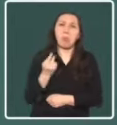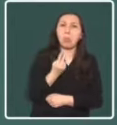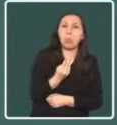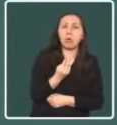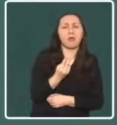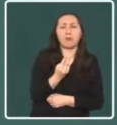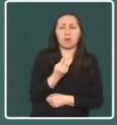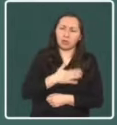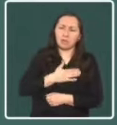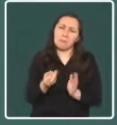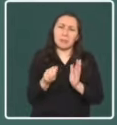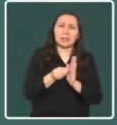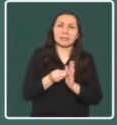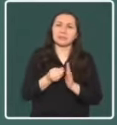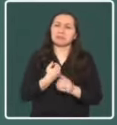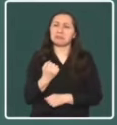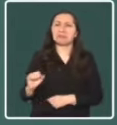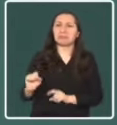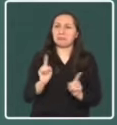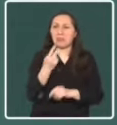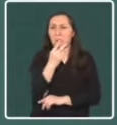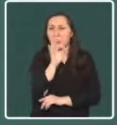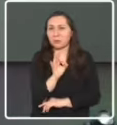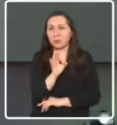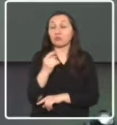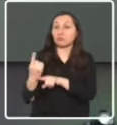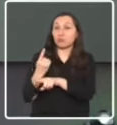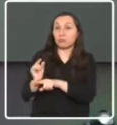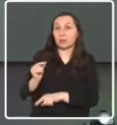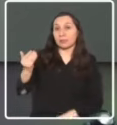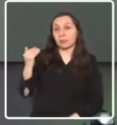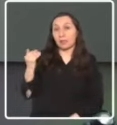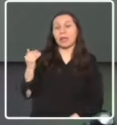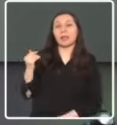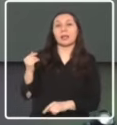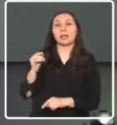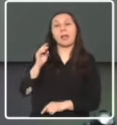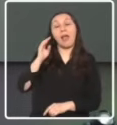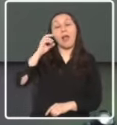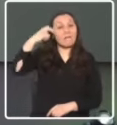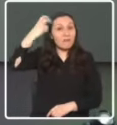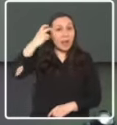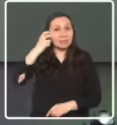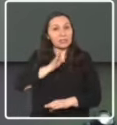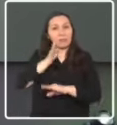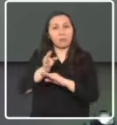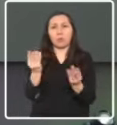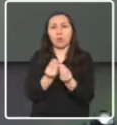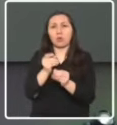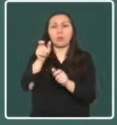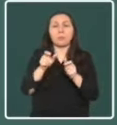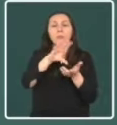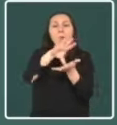pronóstico. Me revelo a ese pronóstico y lo conversaba recién en Brasil. Nos invitaron, fuimos uno de los pocos